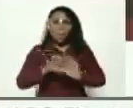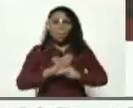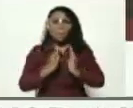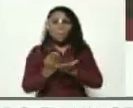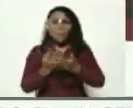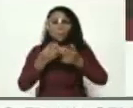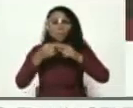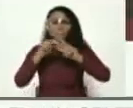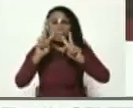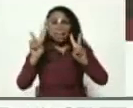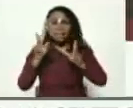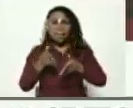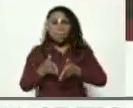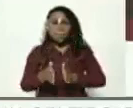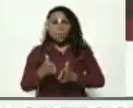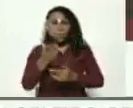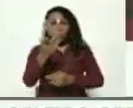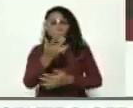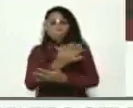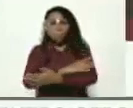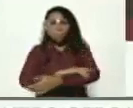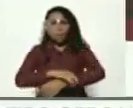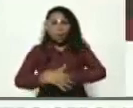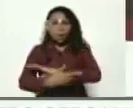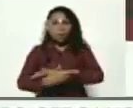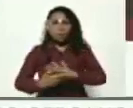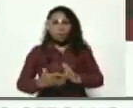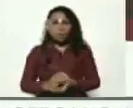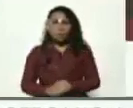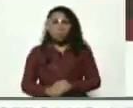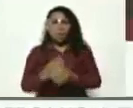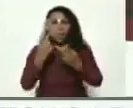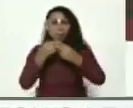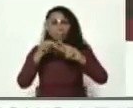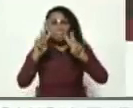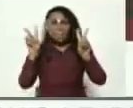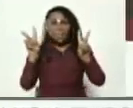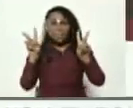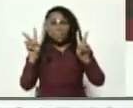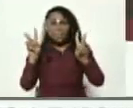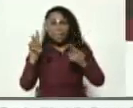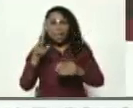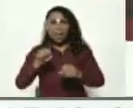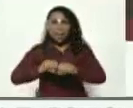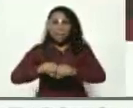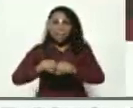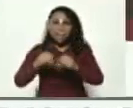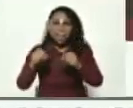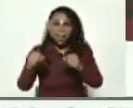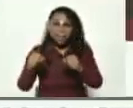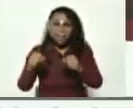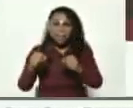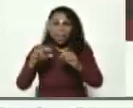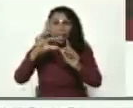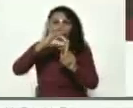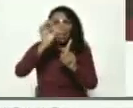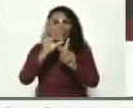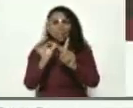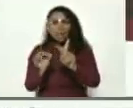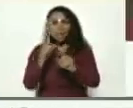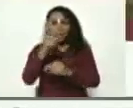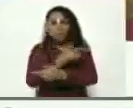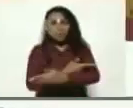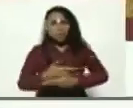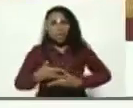paz nació en tus brazos. La paz, el pan, el trigo de tu sangre